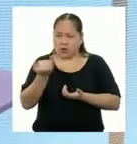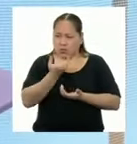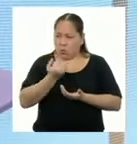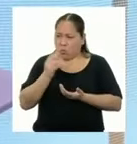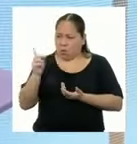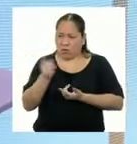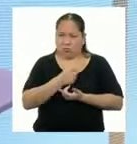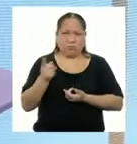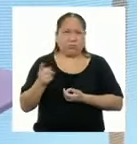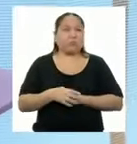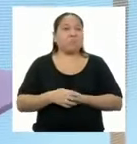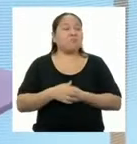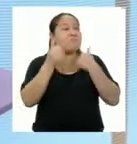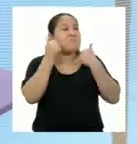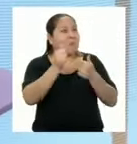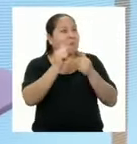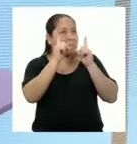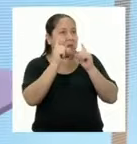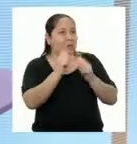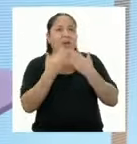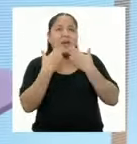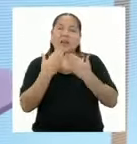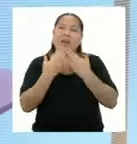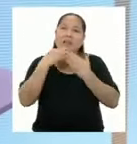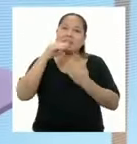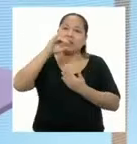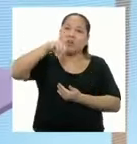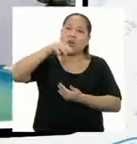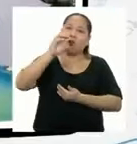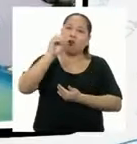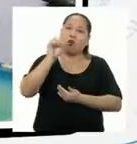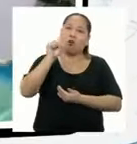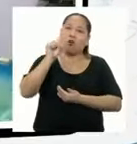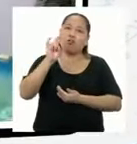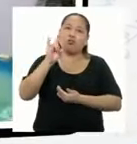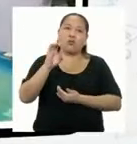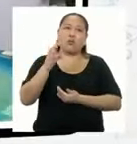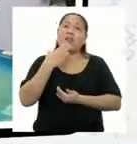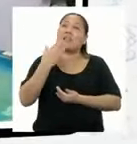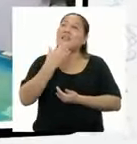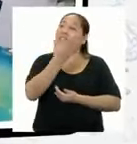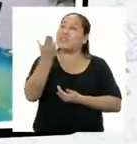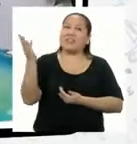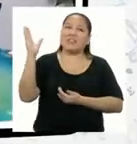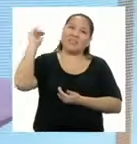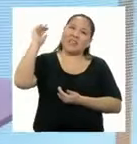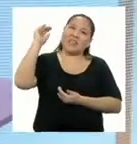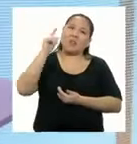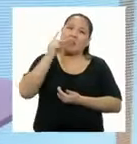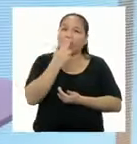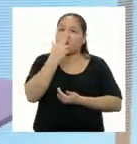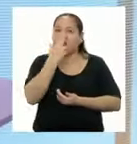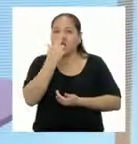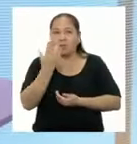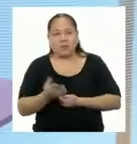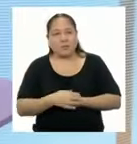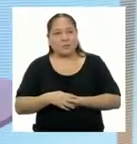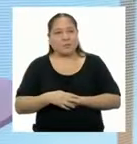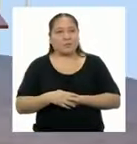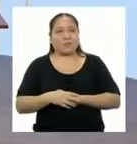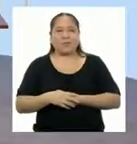Excelente pregunta. Muchas gracias, Josué Kefren. Chao, chao. Muchas gracias a ustedes. Saludos para Tocino. Bueno,